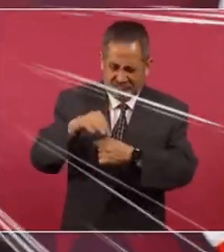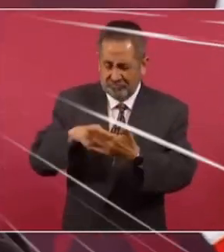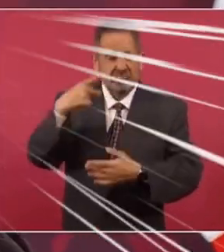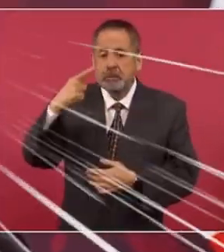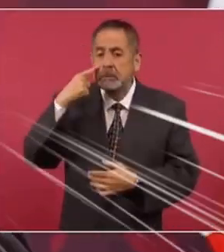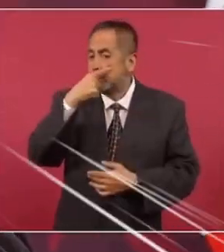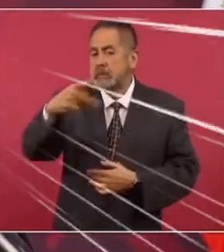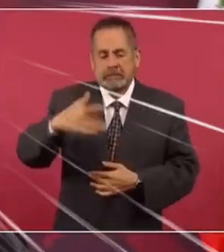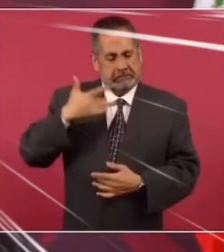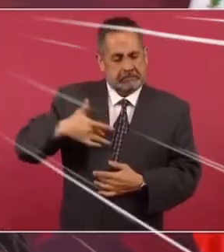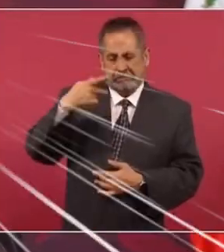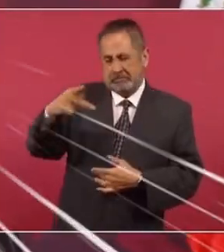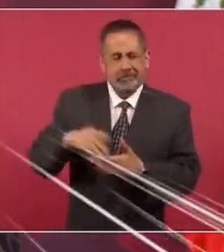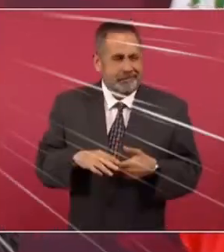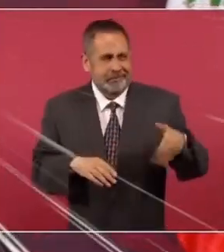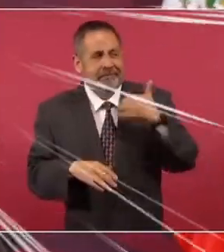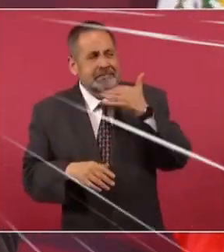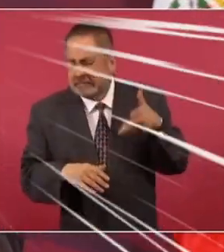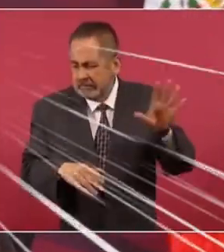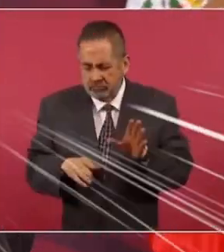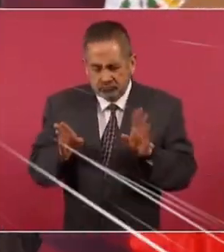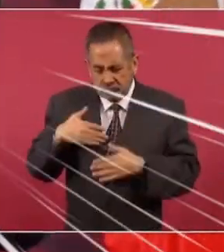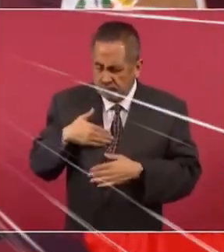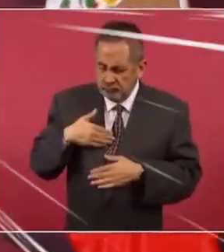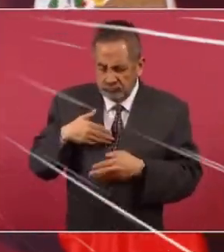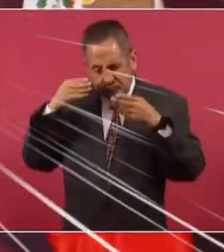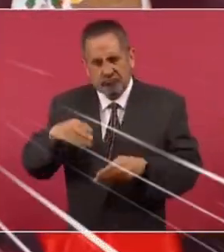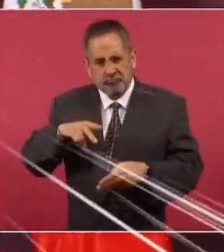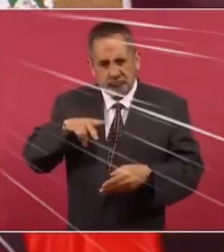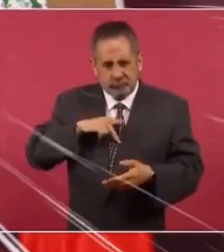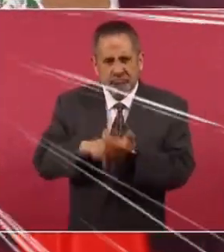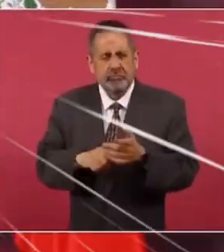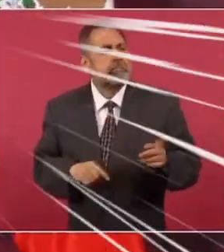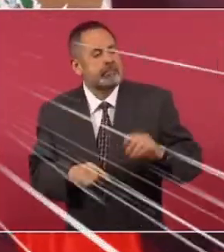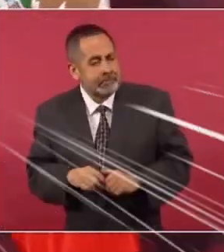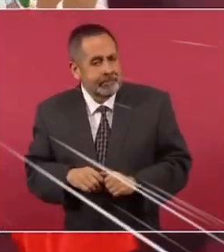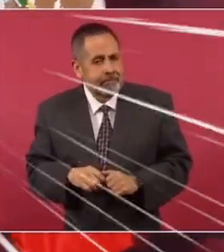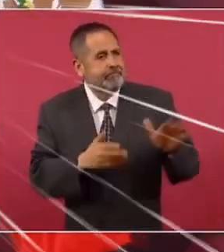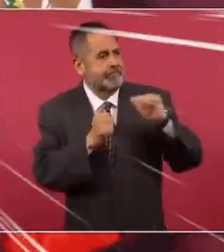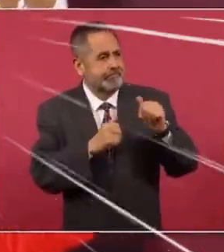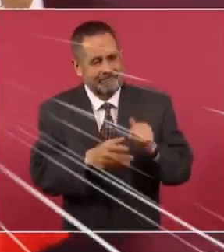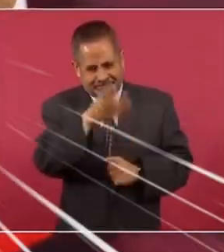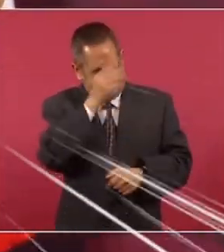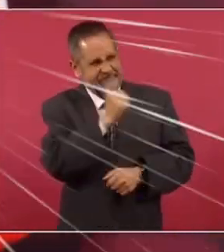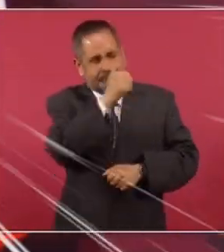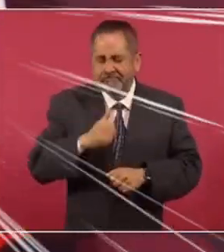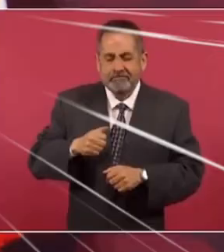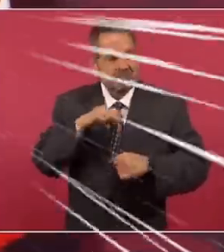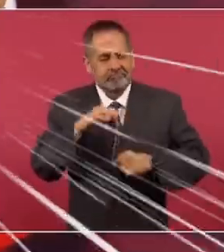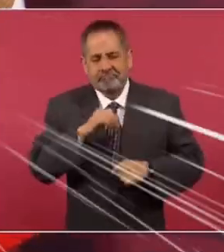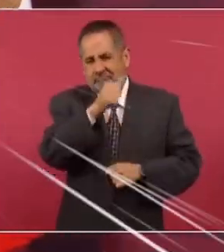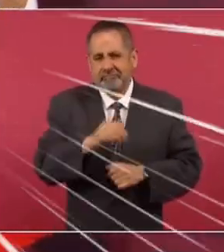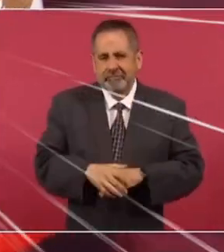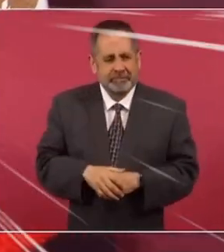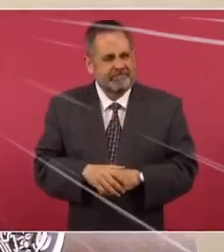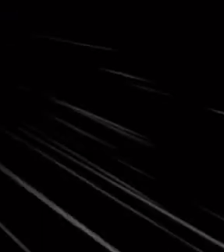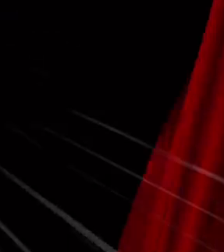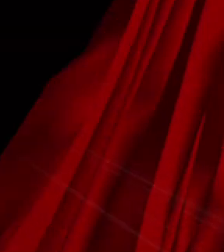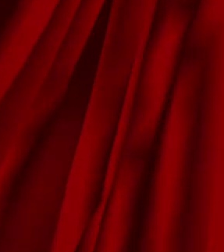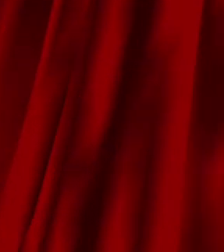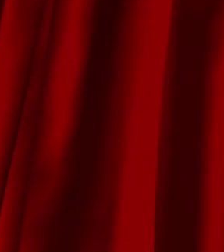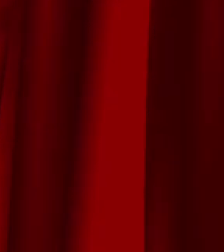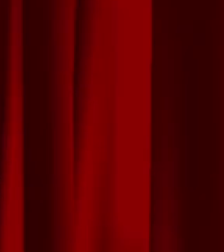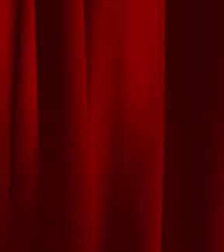conciencia. Y a estos mañosos, hacerles, toma tu voto, toma tu champotón.